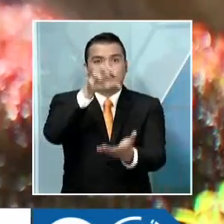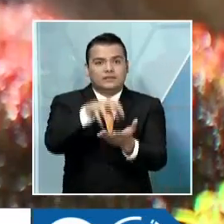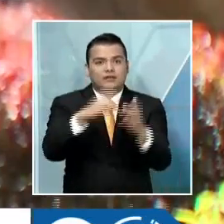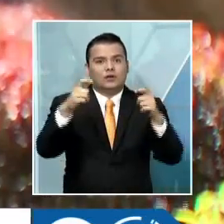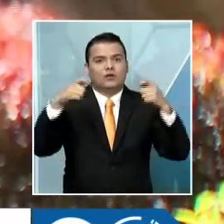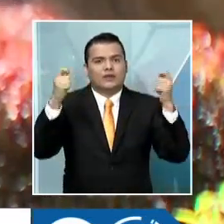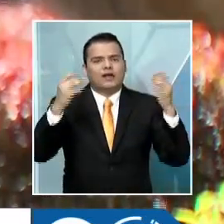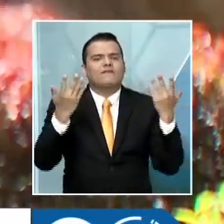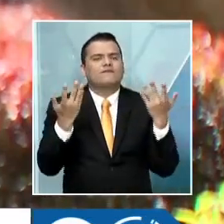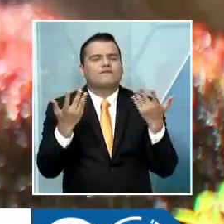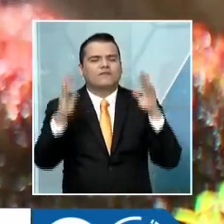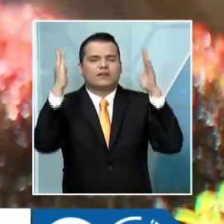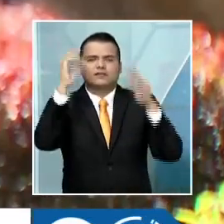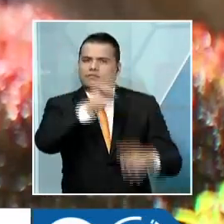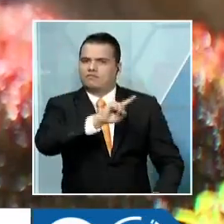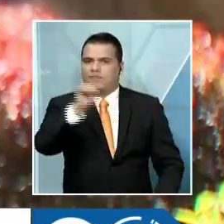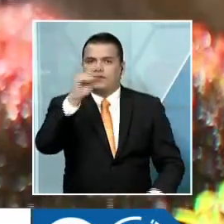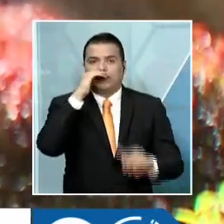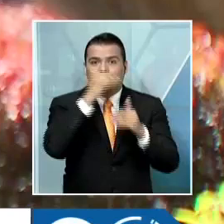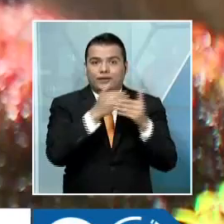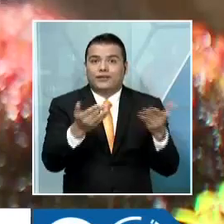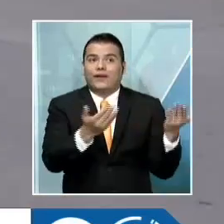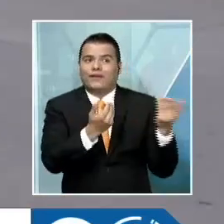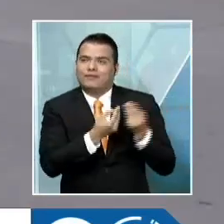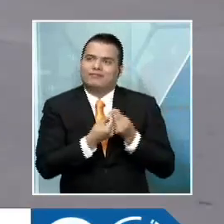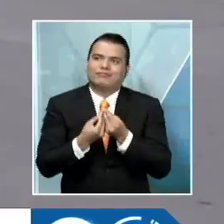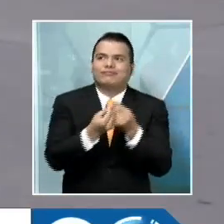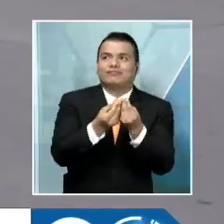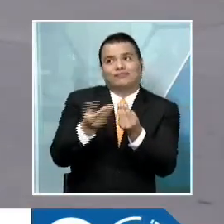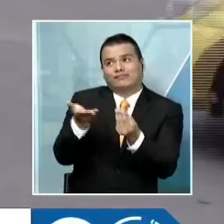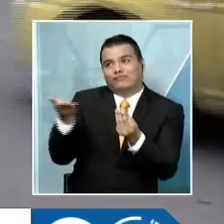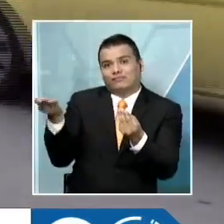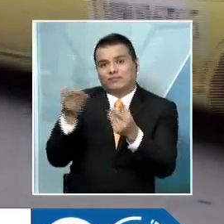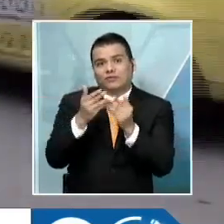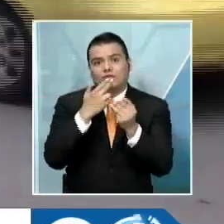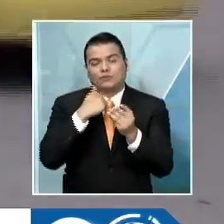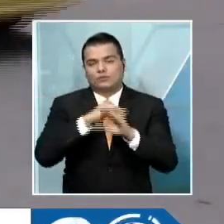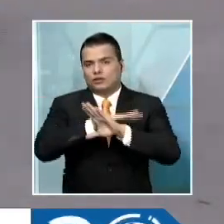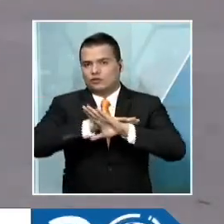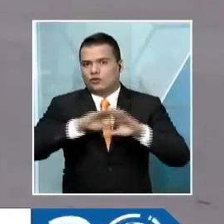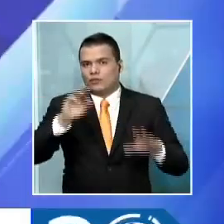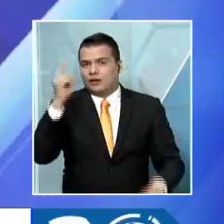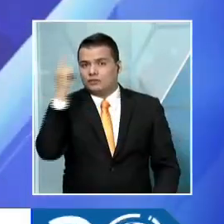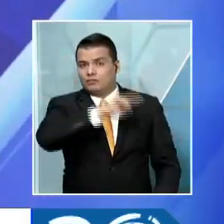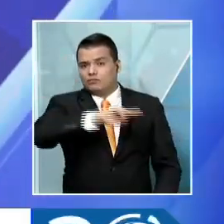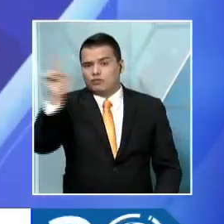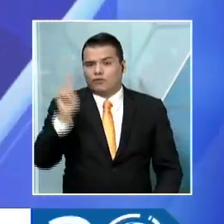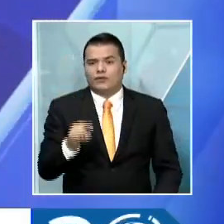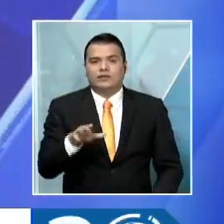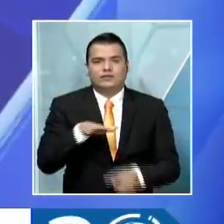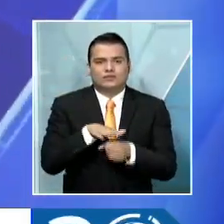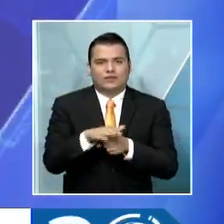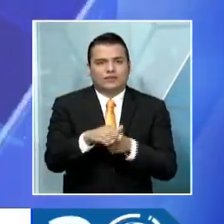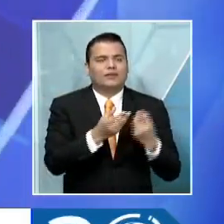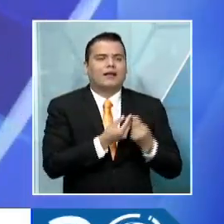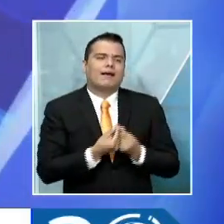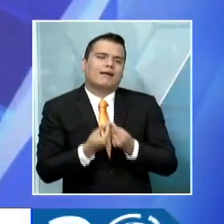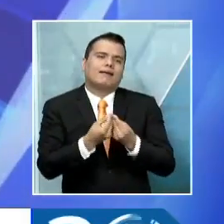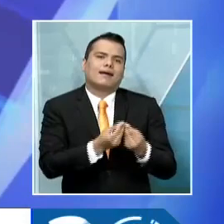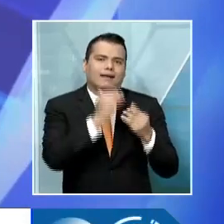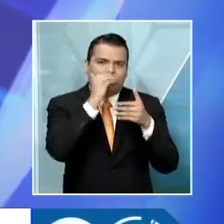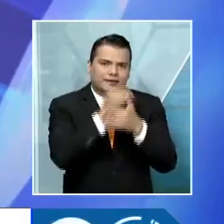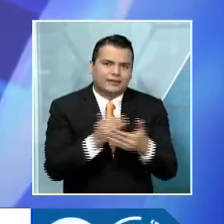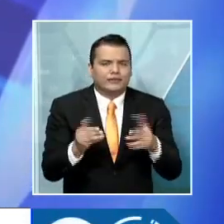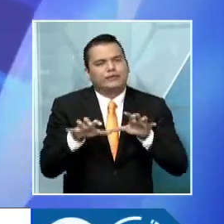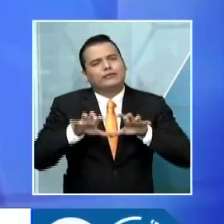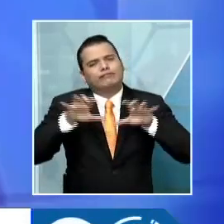e incluso que los niños salgan a pedir dulces en las calles. La alcaldía de Buenaventura prohibió las rondas de dulces, caravanas y eventos